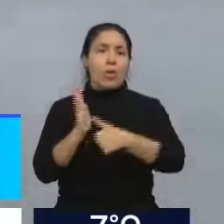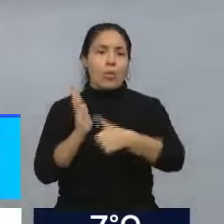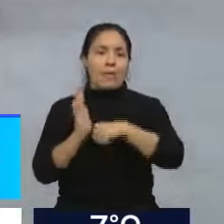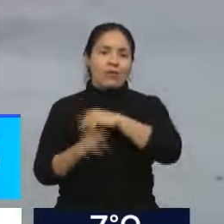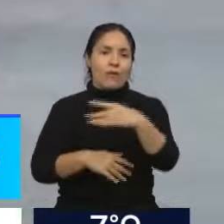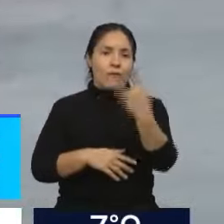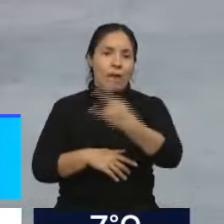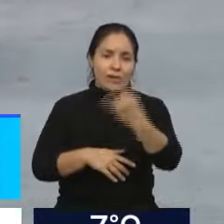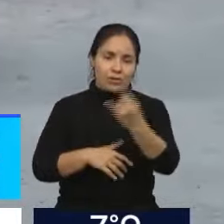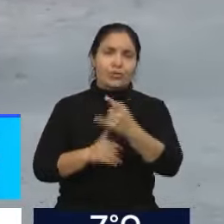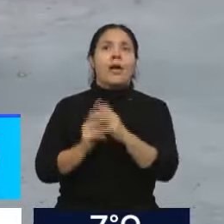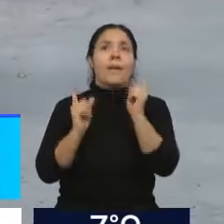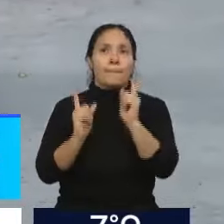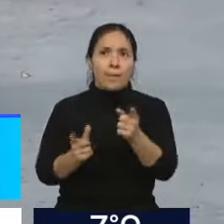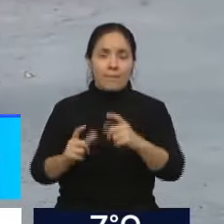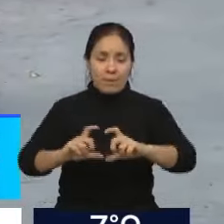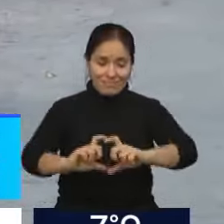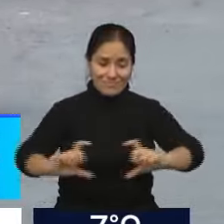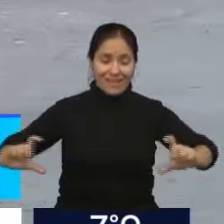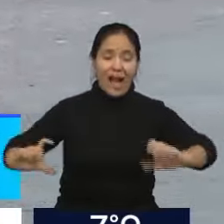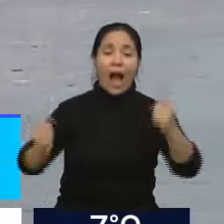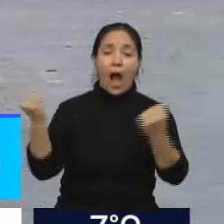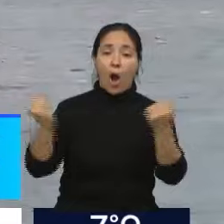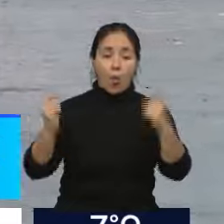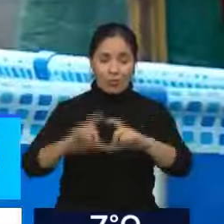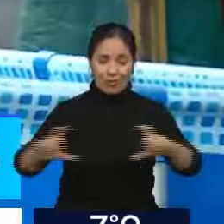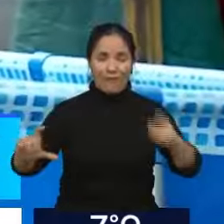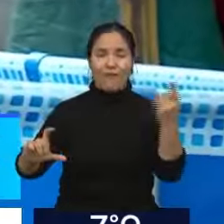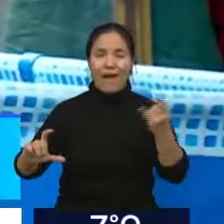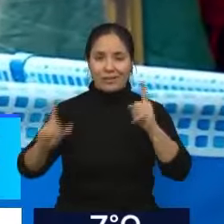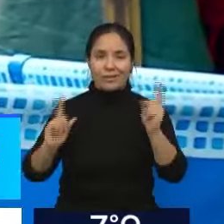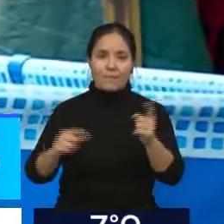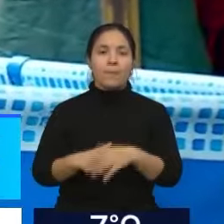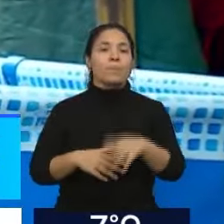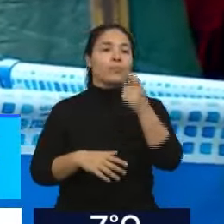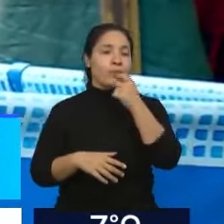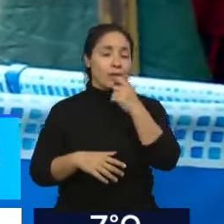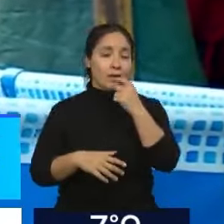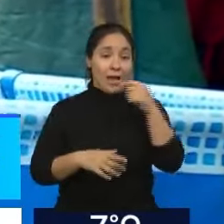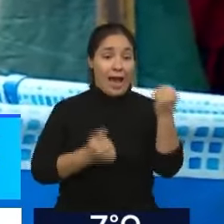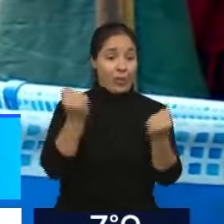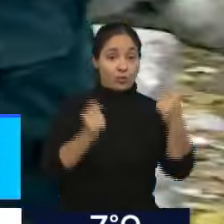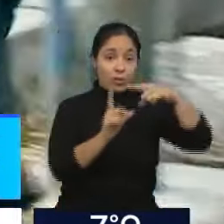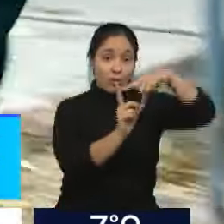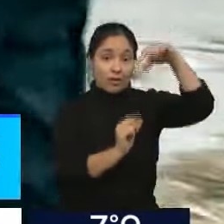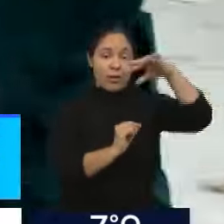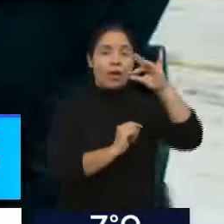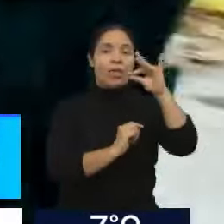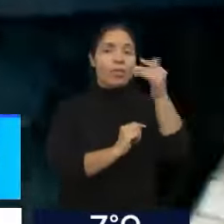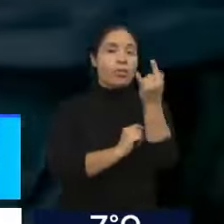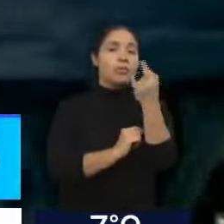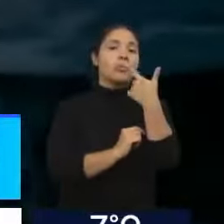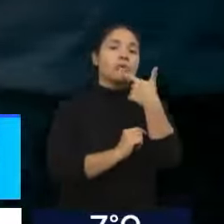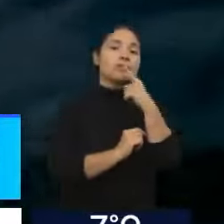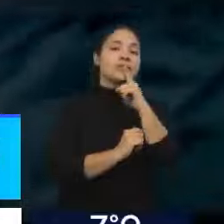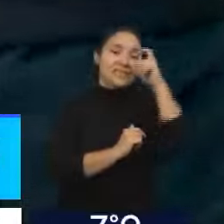documentos, también de placas metálicas de chapa patente. Por ejemplo, la Duster tenía otra chapa metálica que no era la original.